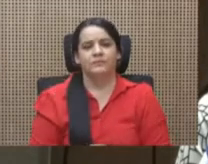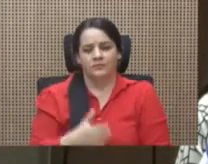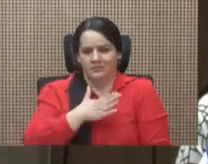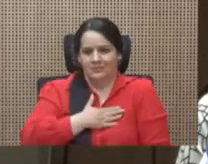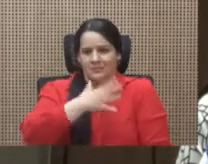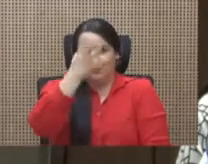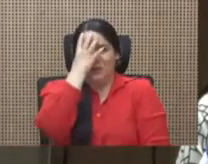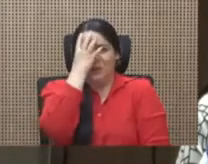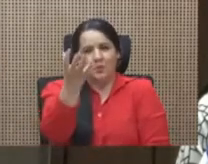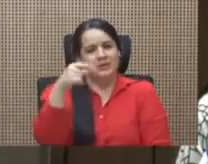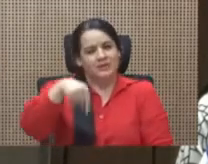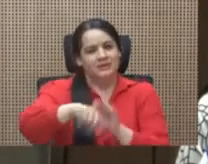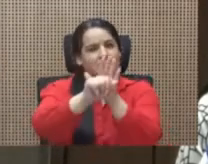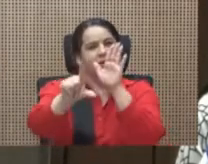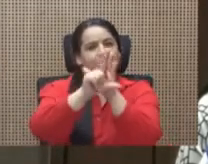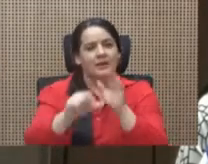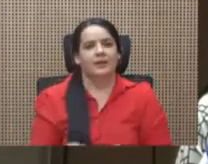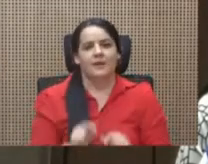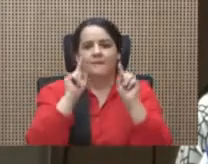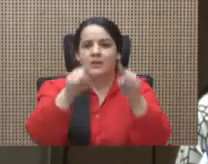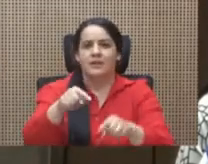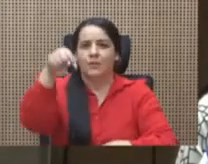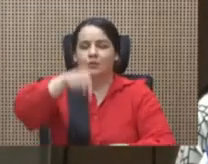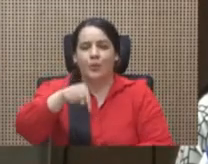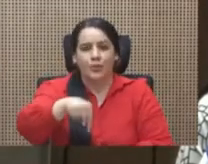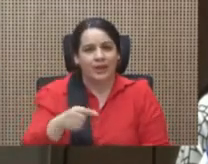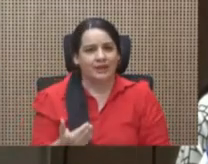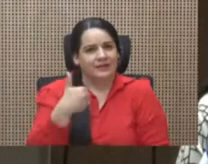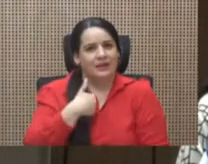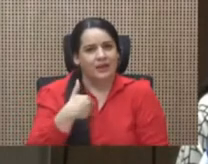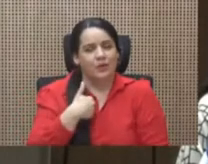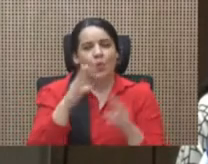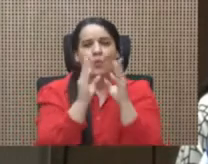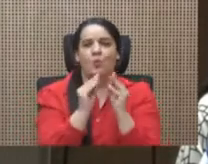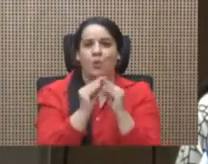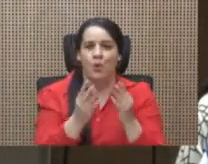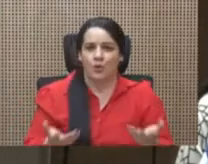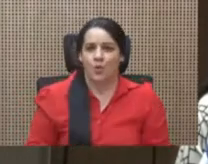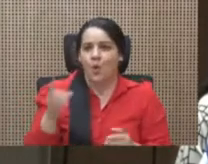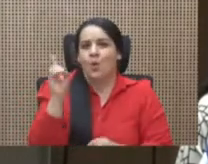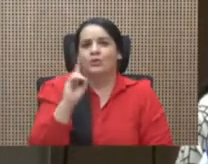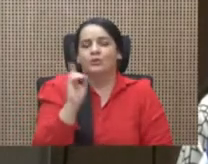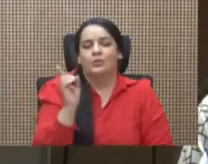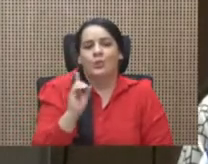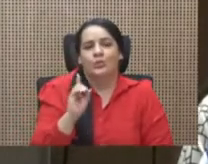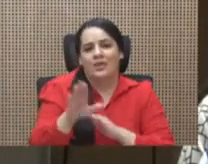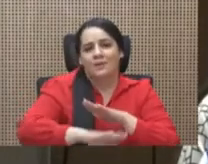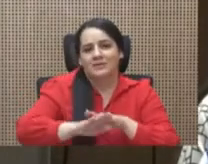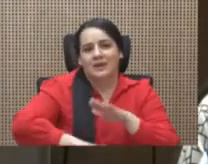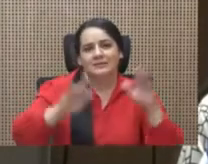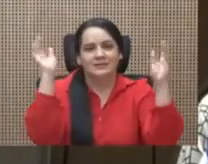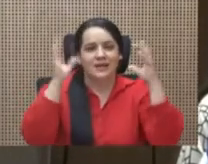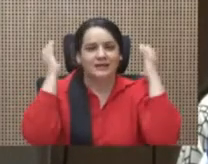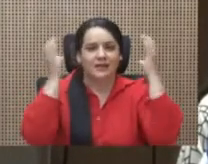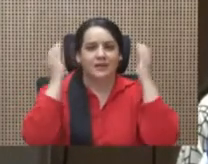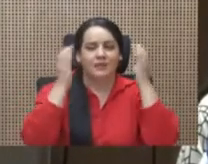da vergüenza que en esta Asamblea Legislativa vayamos hoy a tener un foro donde básicamente se va a celebrar